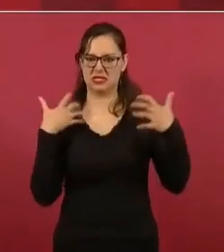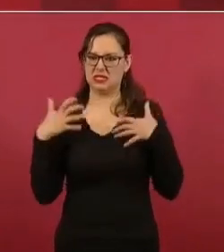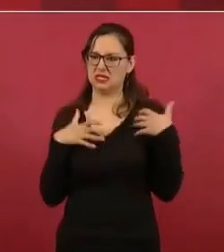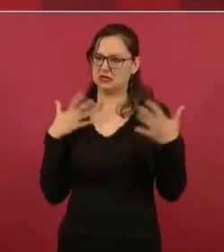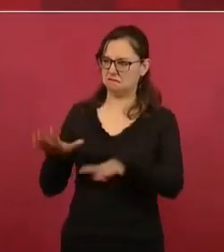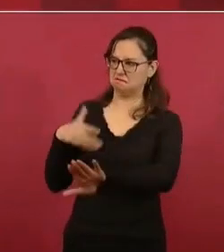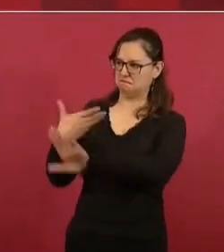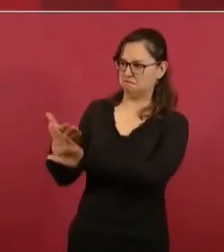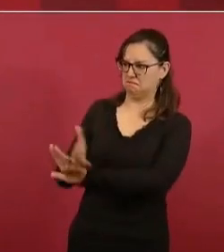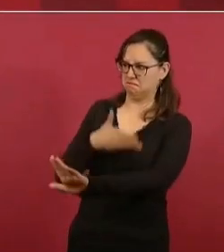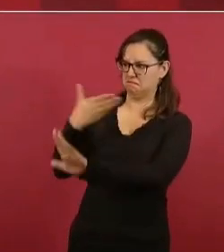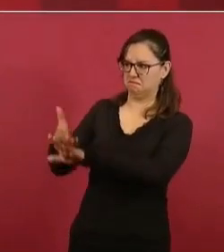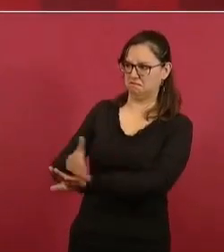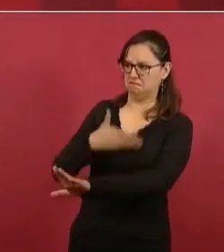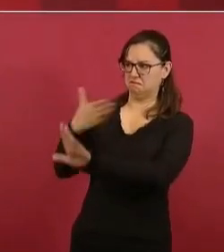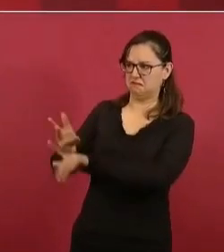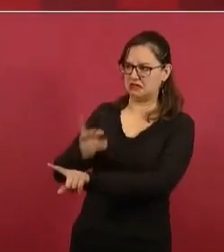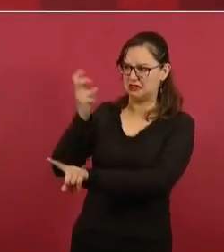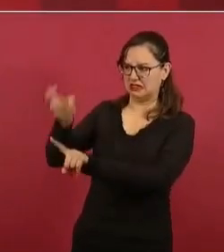atacan